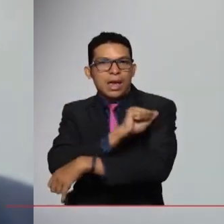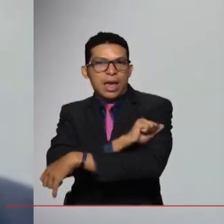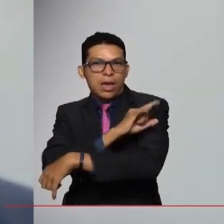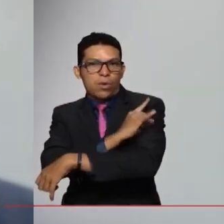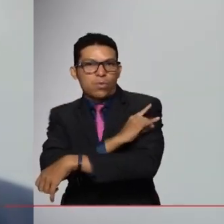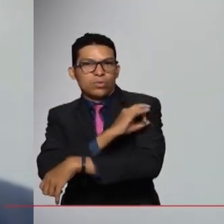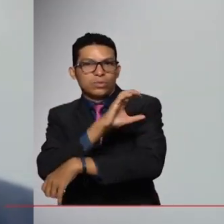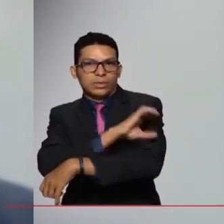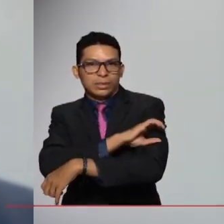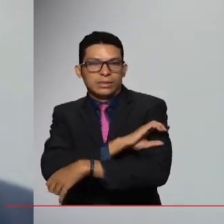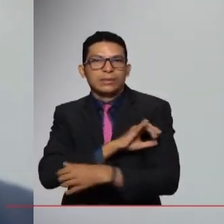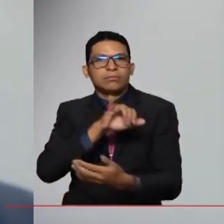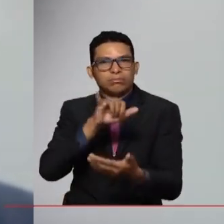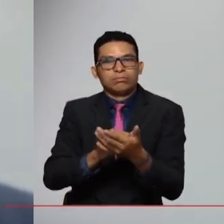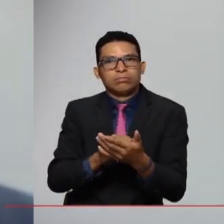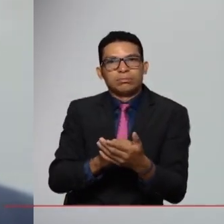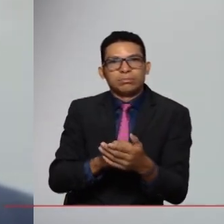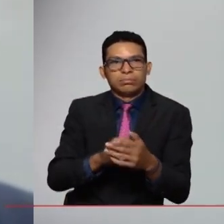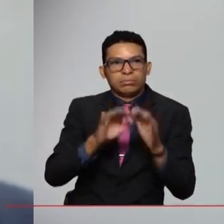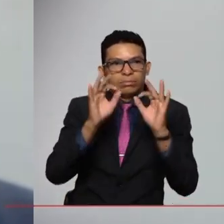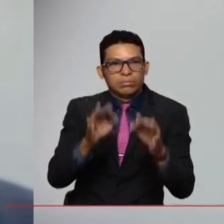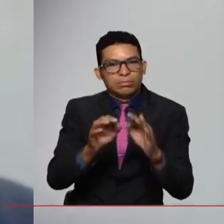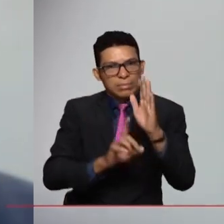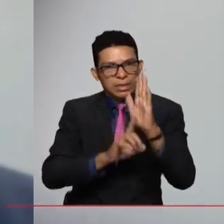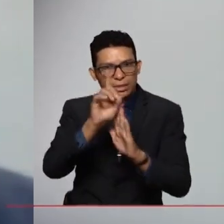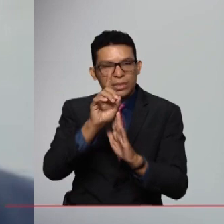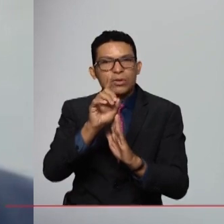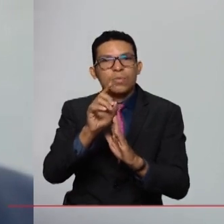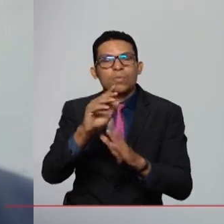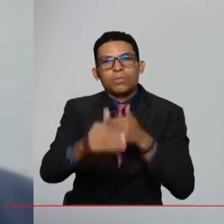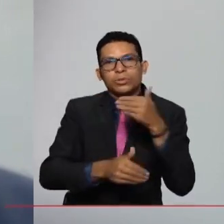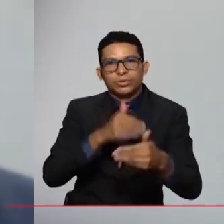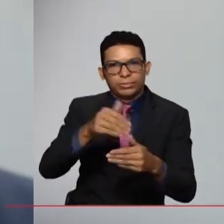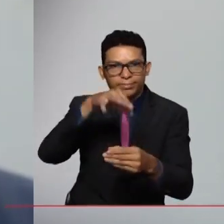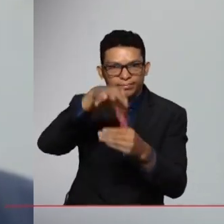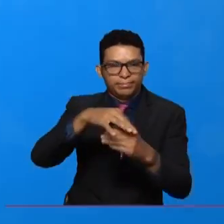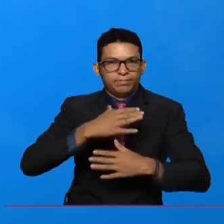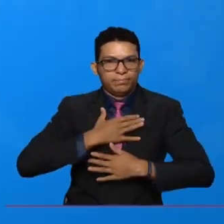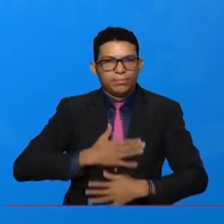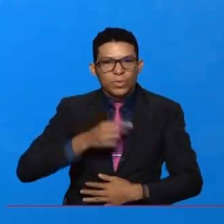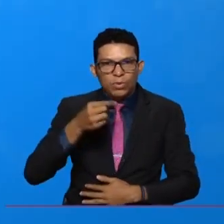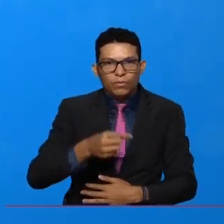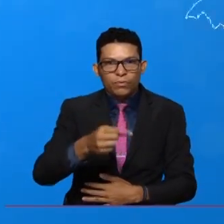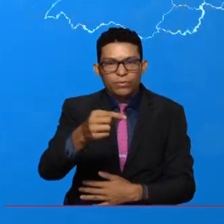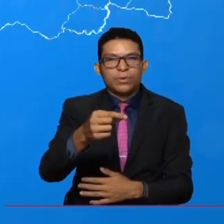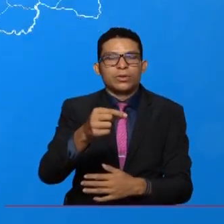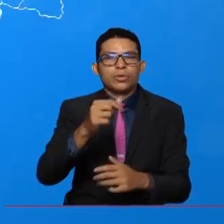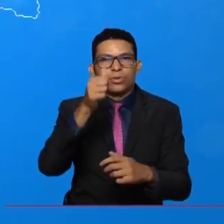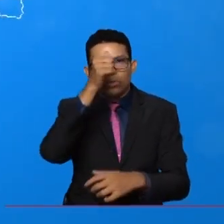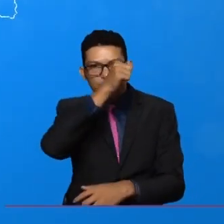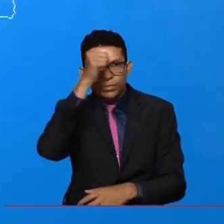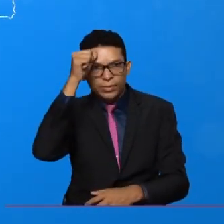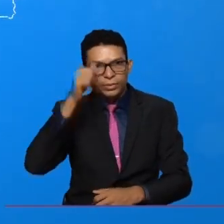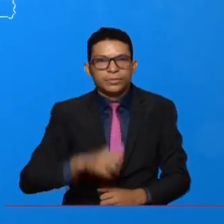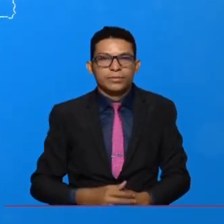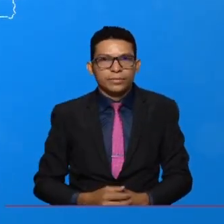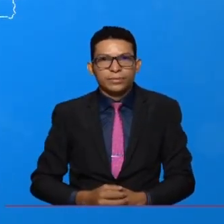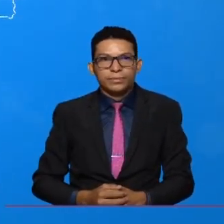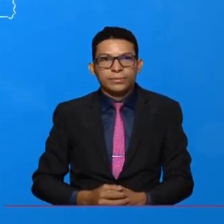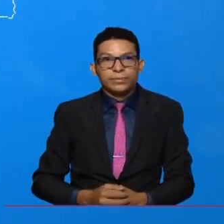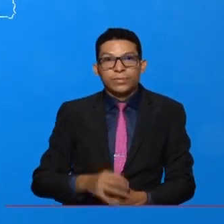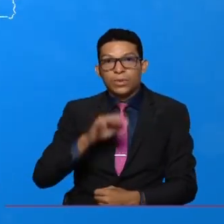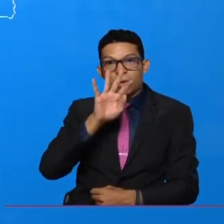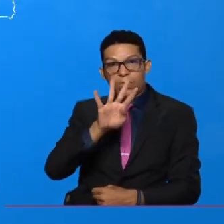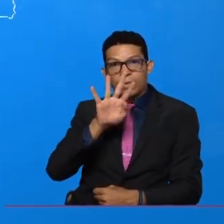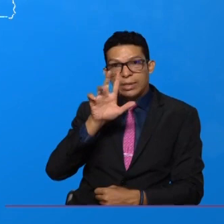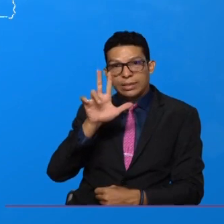Colombia son elementos a tener en cuenta para desarrollar un proceso electoral tranquilo el próximo domingo. 43 municipios del Valle del Cauca,